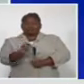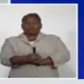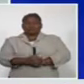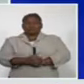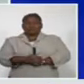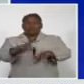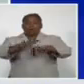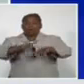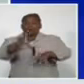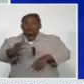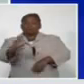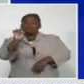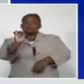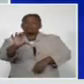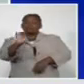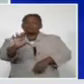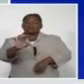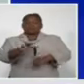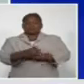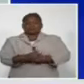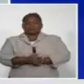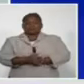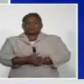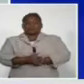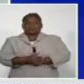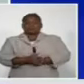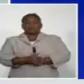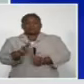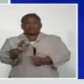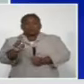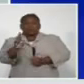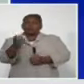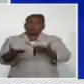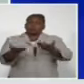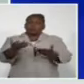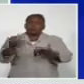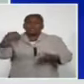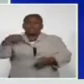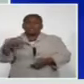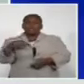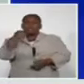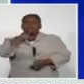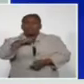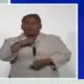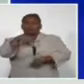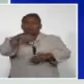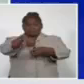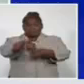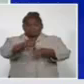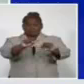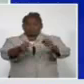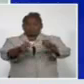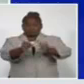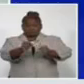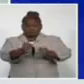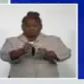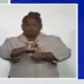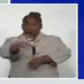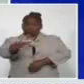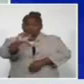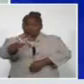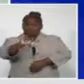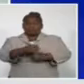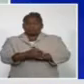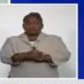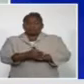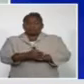Holguín, 15 casos autóctonos, 1 más que la jornada anterior, pero dentro del control que ha ido logrando este territorio.